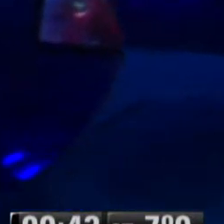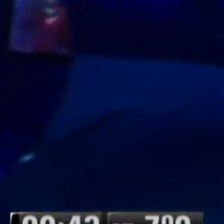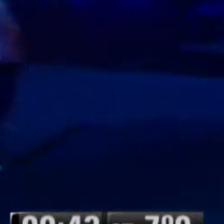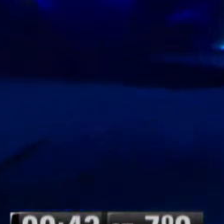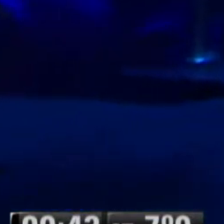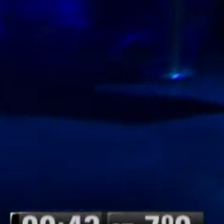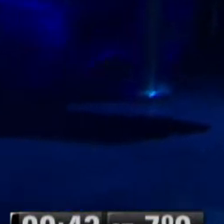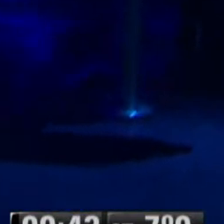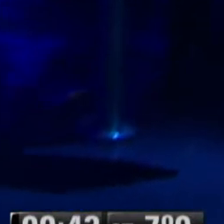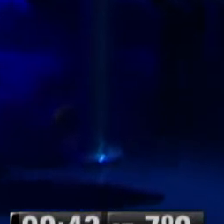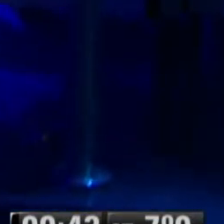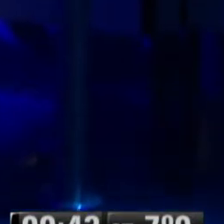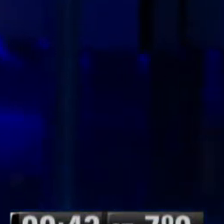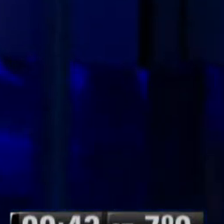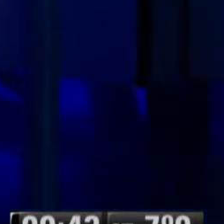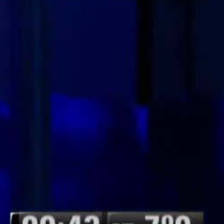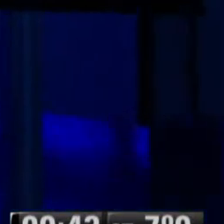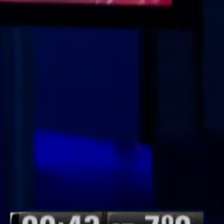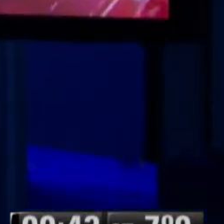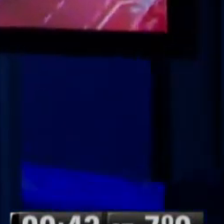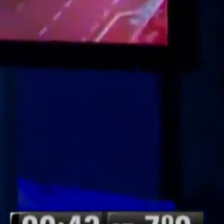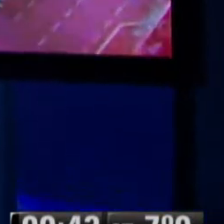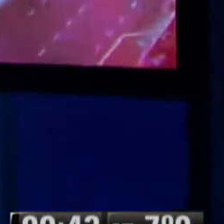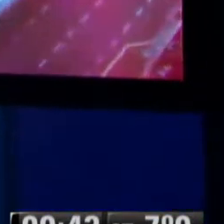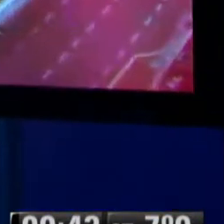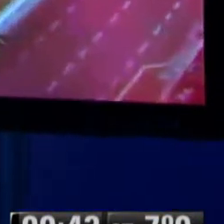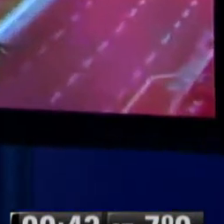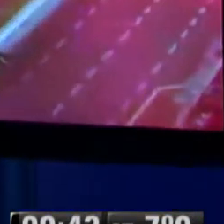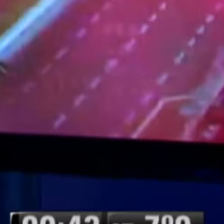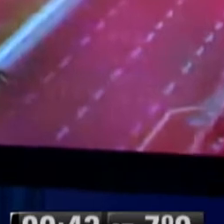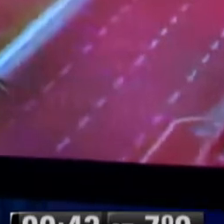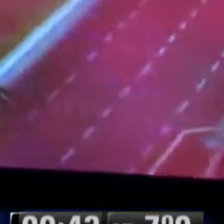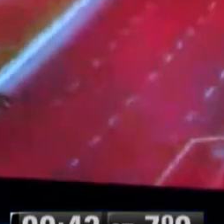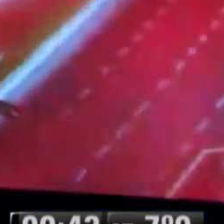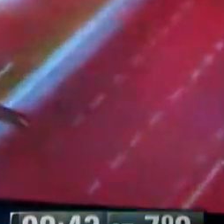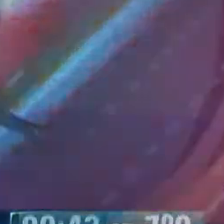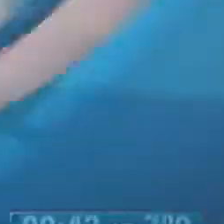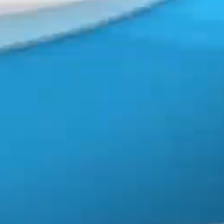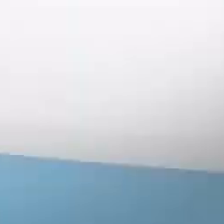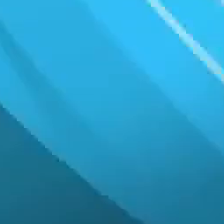Me dejaste el florero y te llevaste la flor.